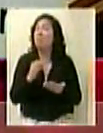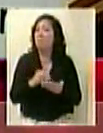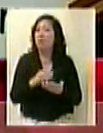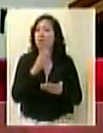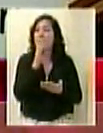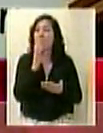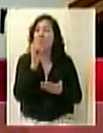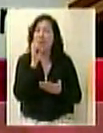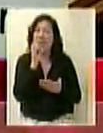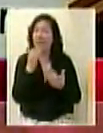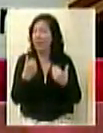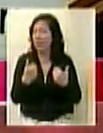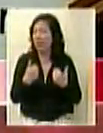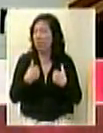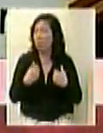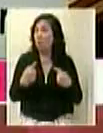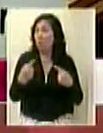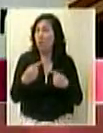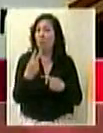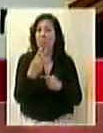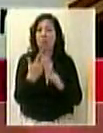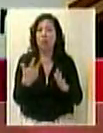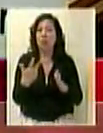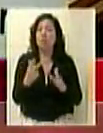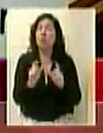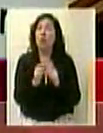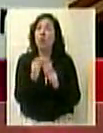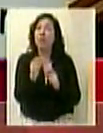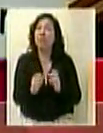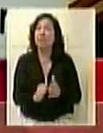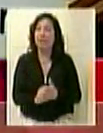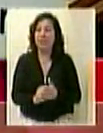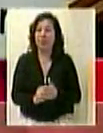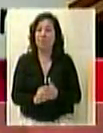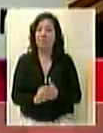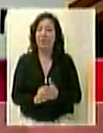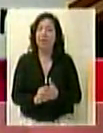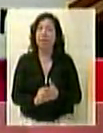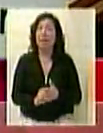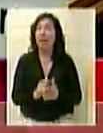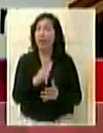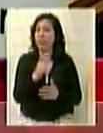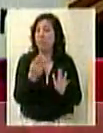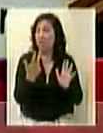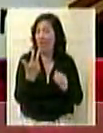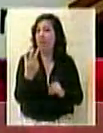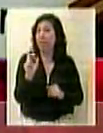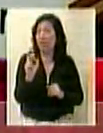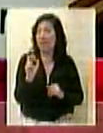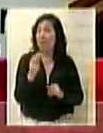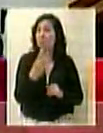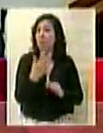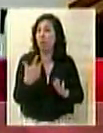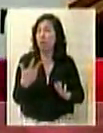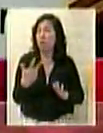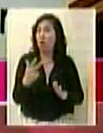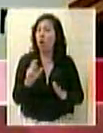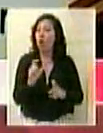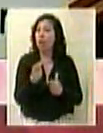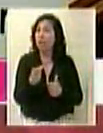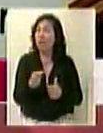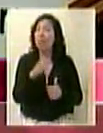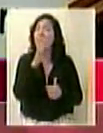mujeres. Tenemos, al contrario, 28 congresistas. De 130 congresistas, solo 28 congresistas